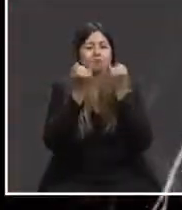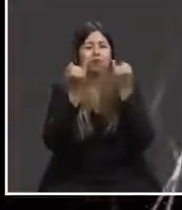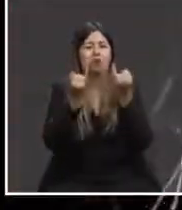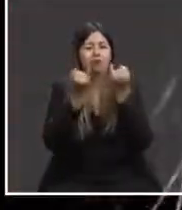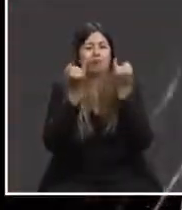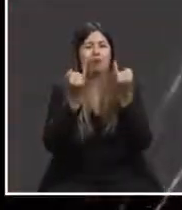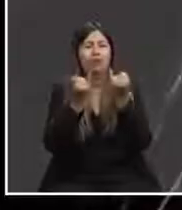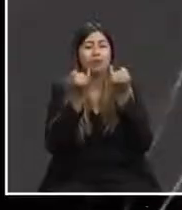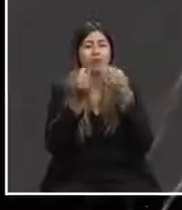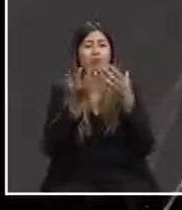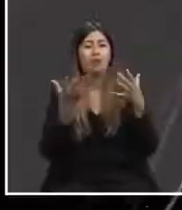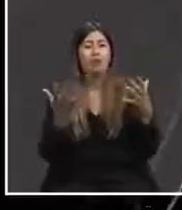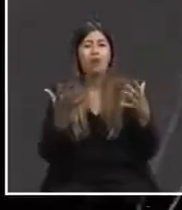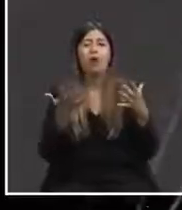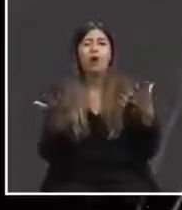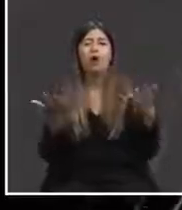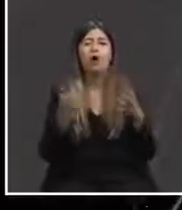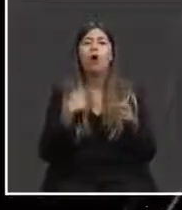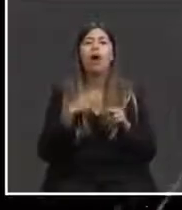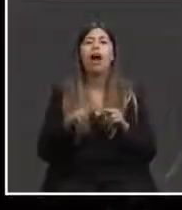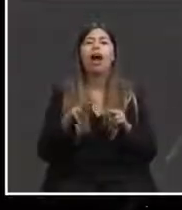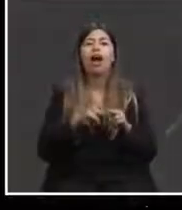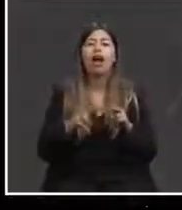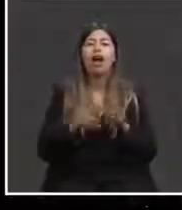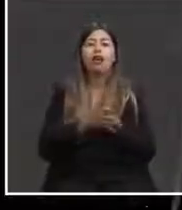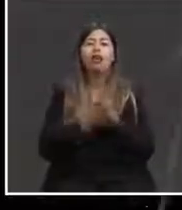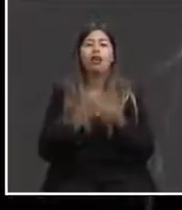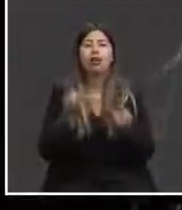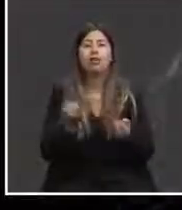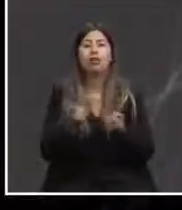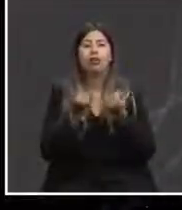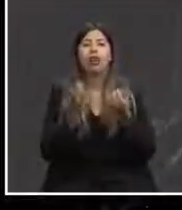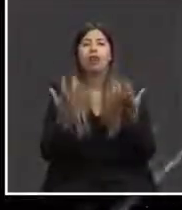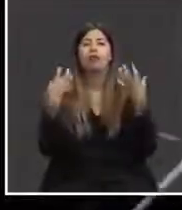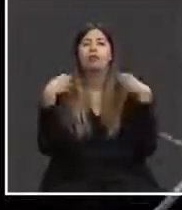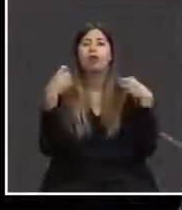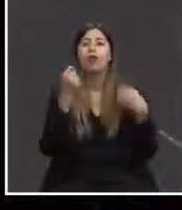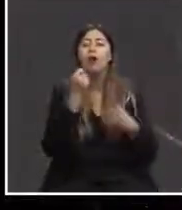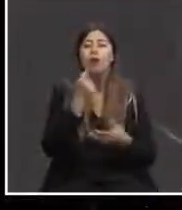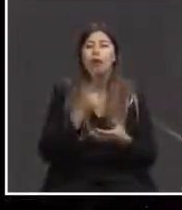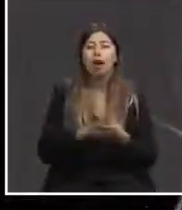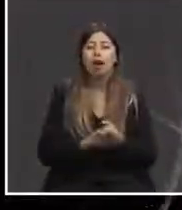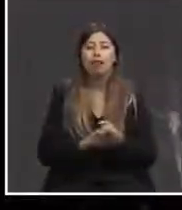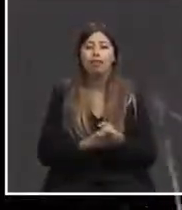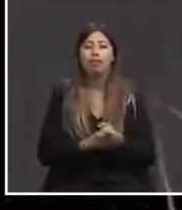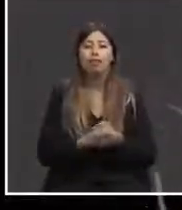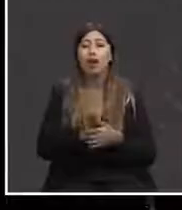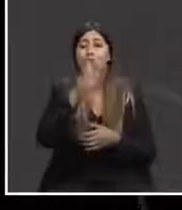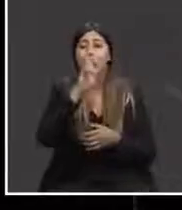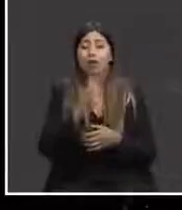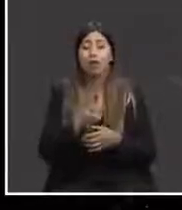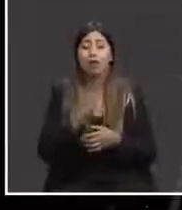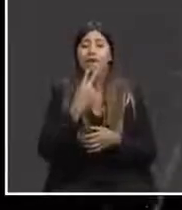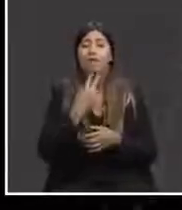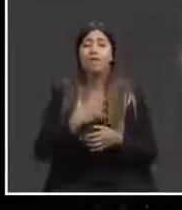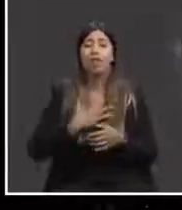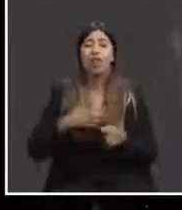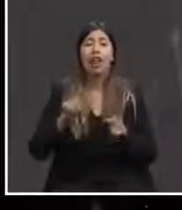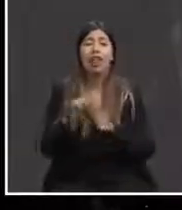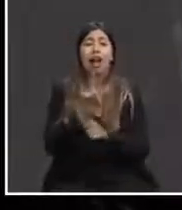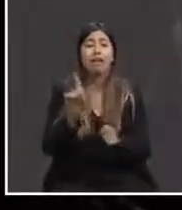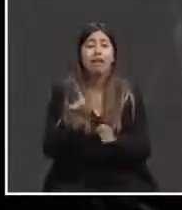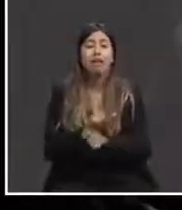ahí decir, bueno, ¿cómo me muevo yo con toda esta información? ¿Qué responsabilidad tengo en el rol que tengo en mi vida laboral,